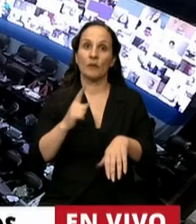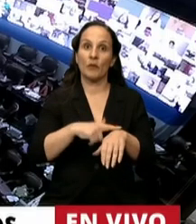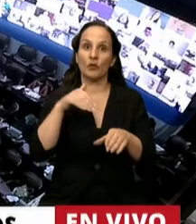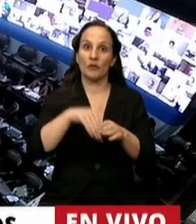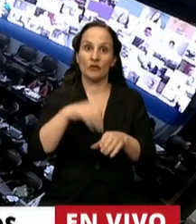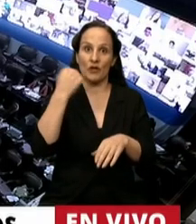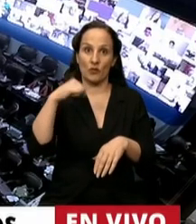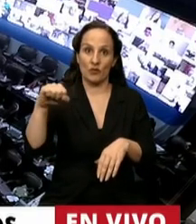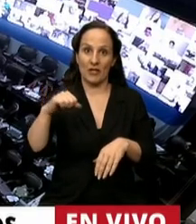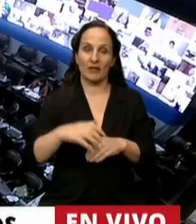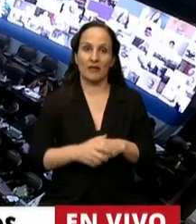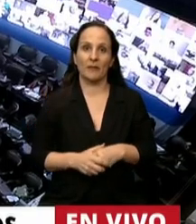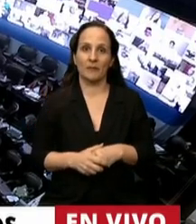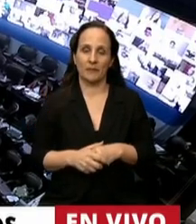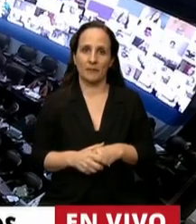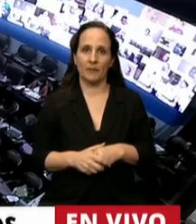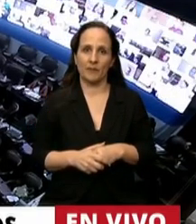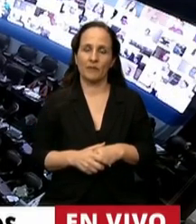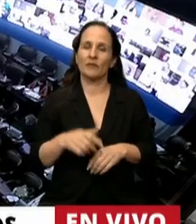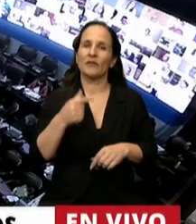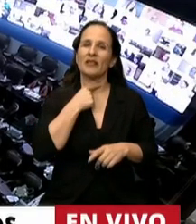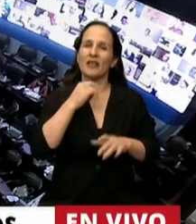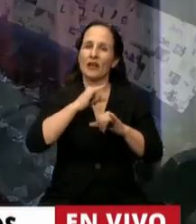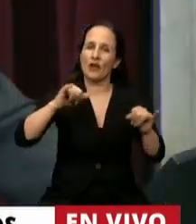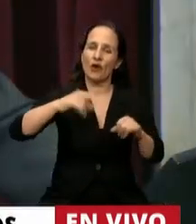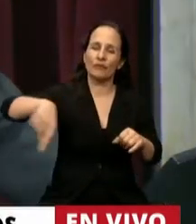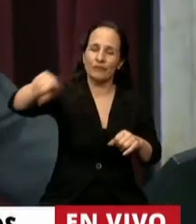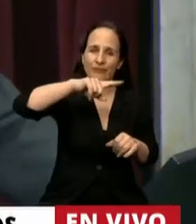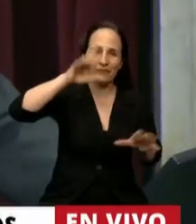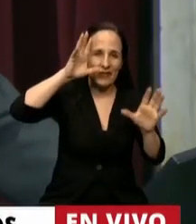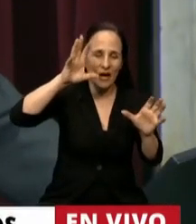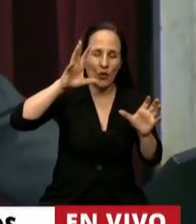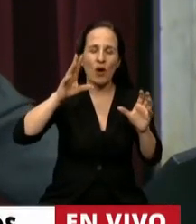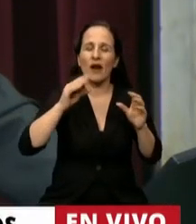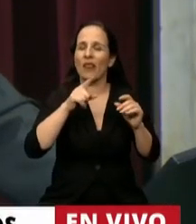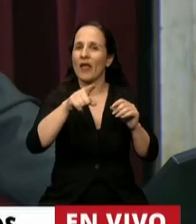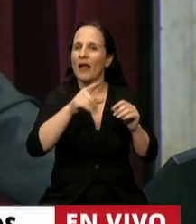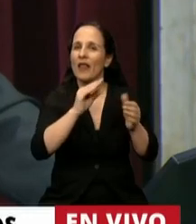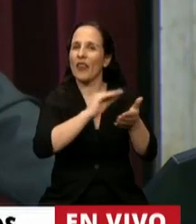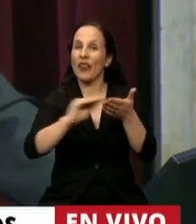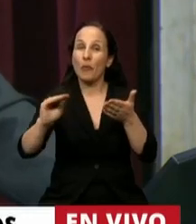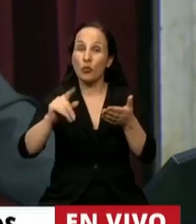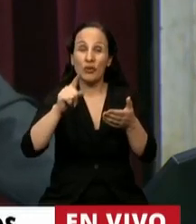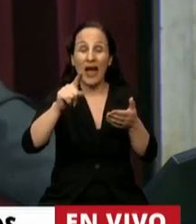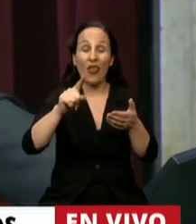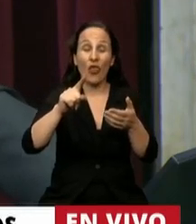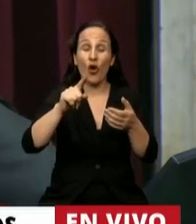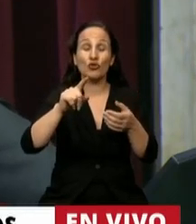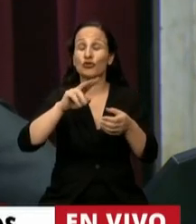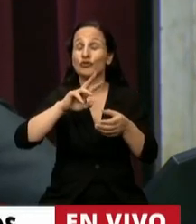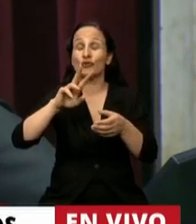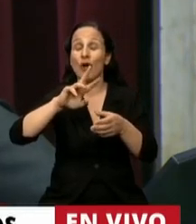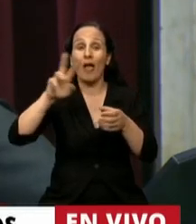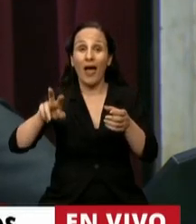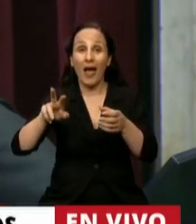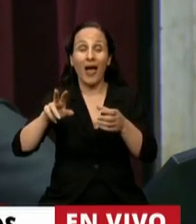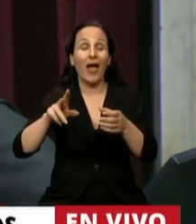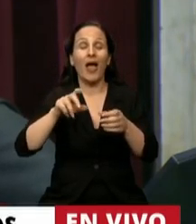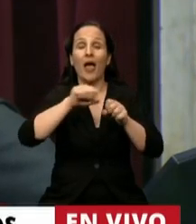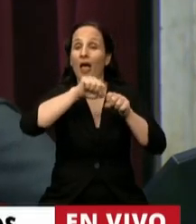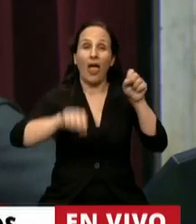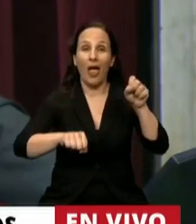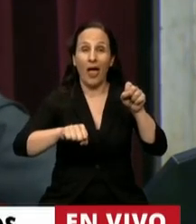Ausente a la hora de votar. Yo quiero que le recordemos a todos nuestros compañeros diputados que cuando se van, que se desconecten para no hacernos